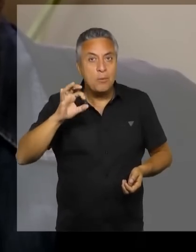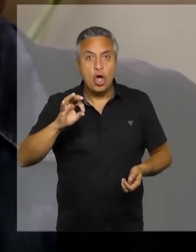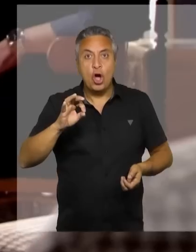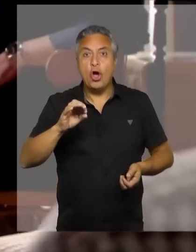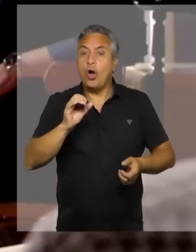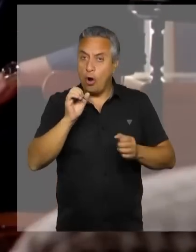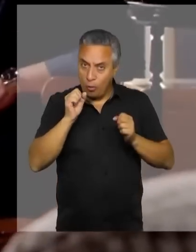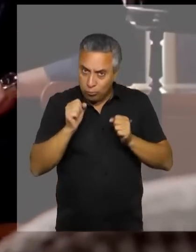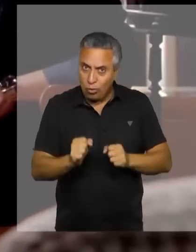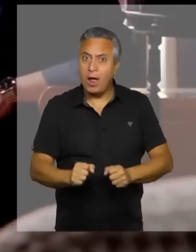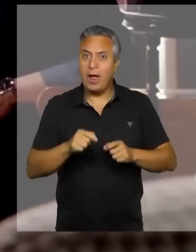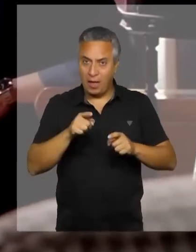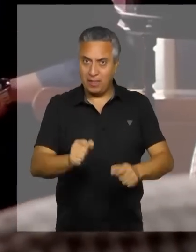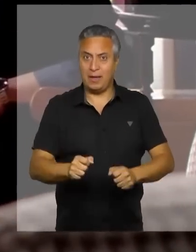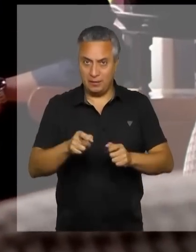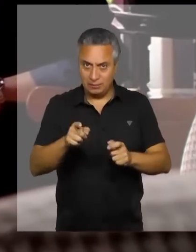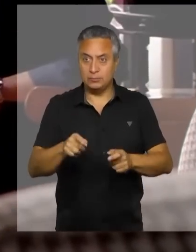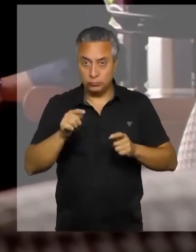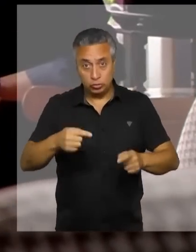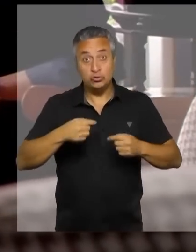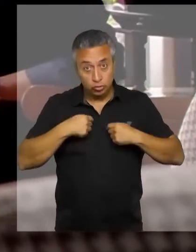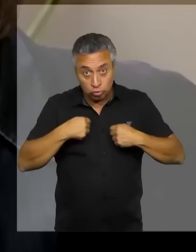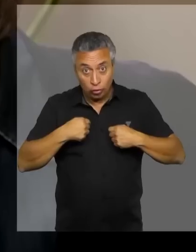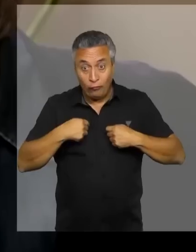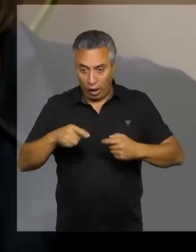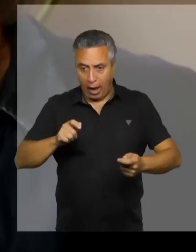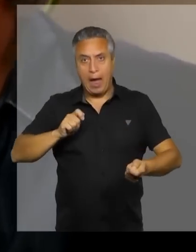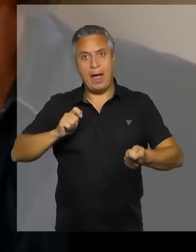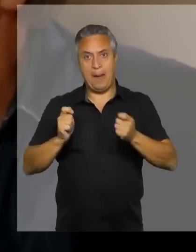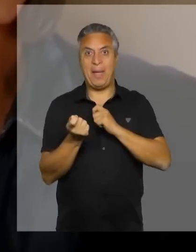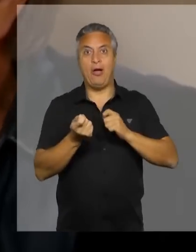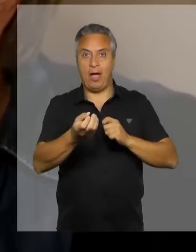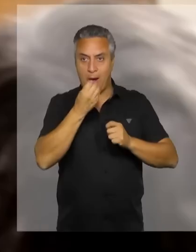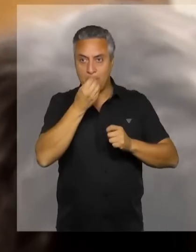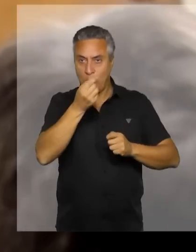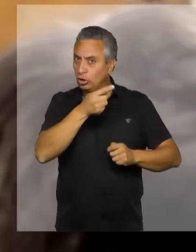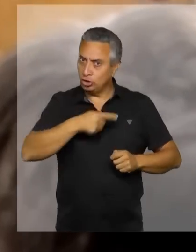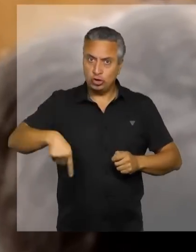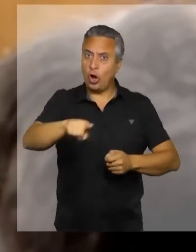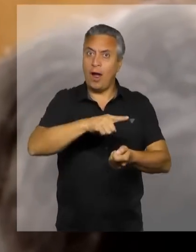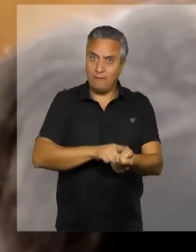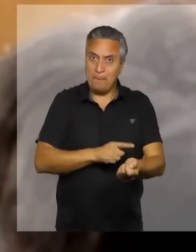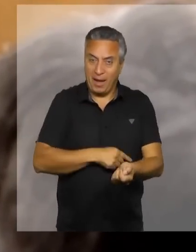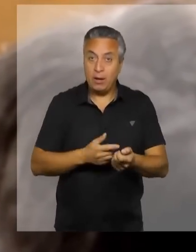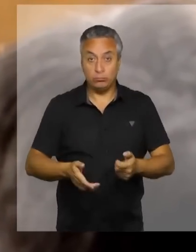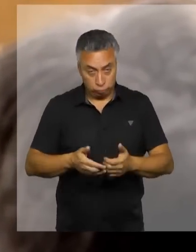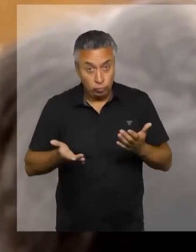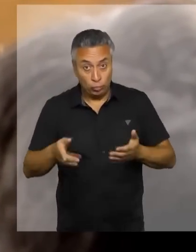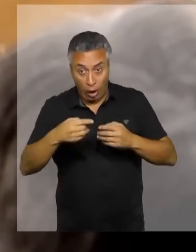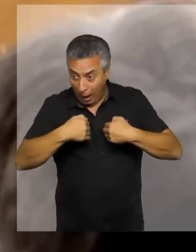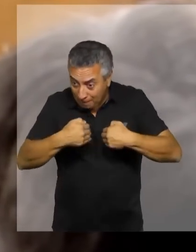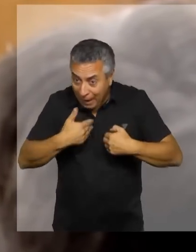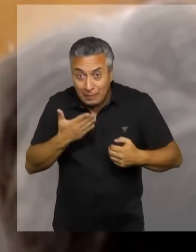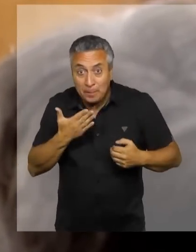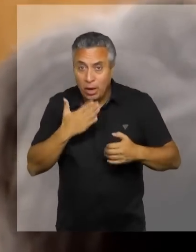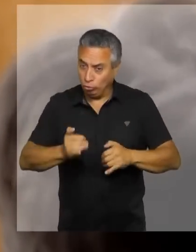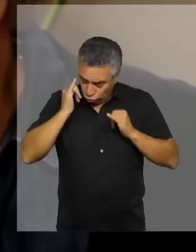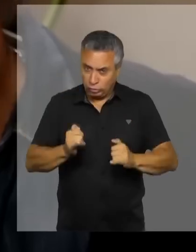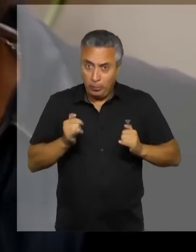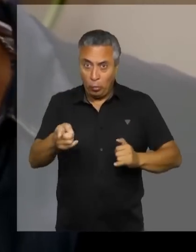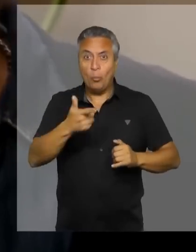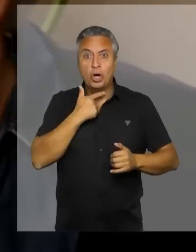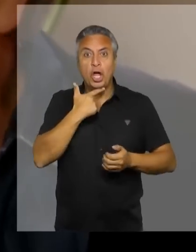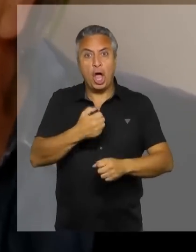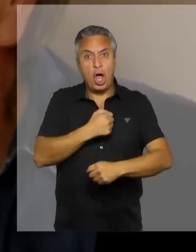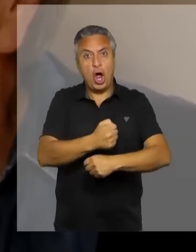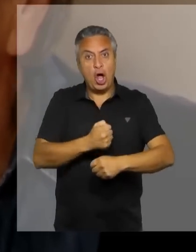partir cambiando la alimentación de toda la familia. ¿Que la mía también? Claro, porque quiere que le cocine aparte. ¿Qué me va a